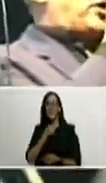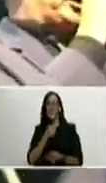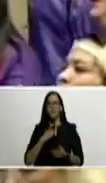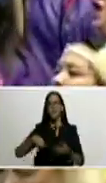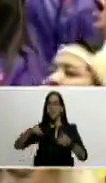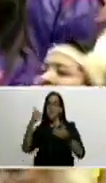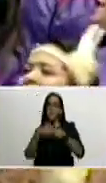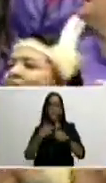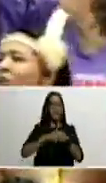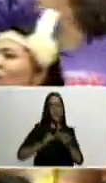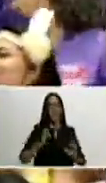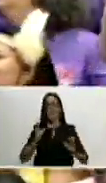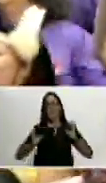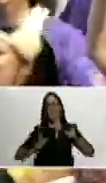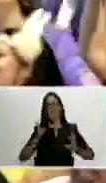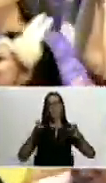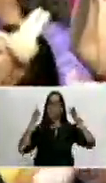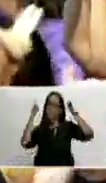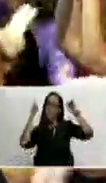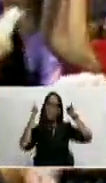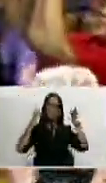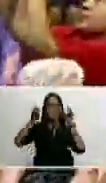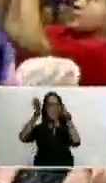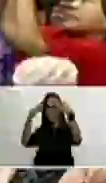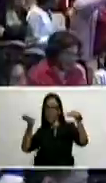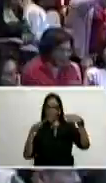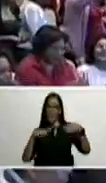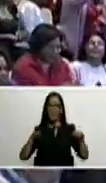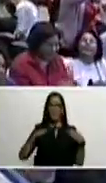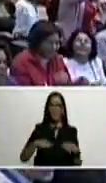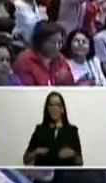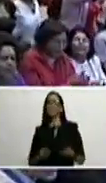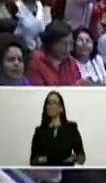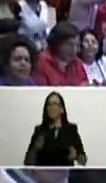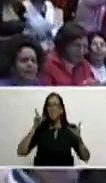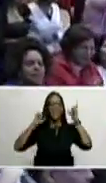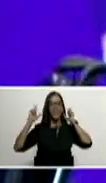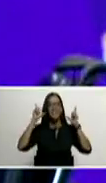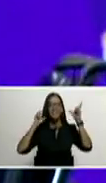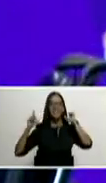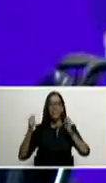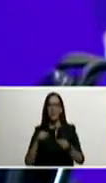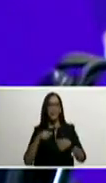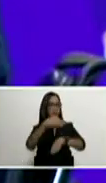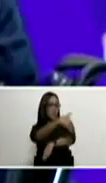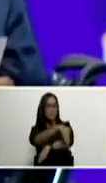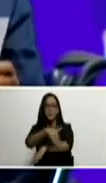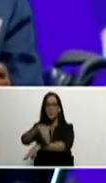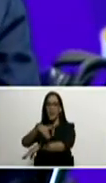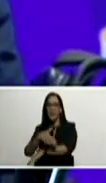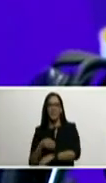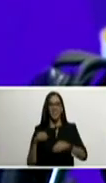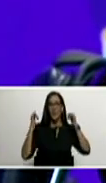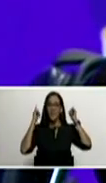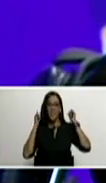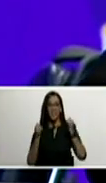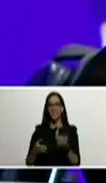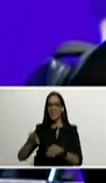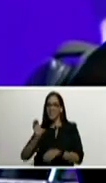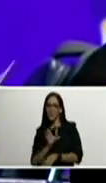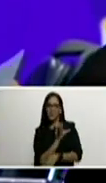para que vos emociona con su fiesta decembrina, se escuchan en cada esquina los